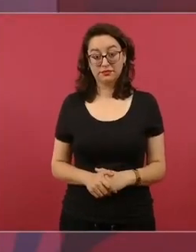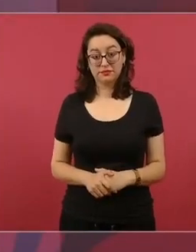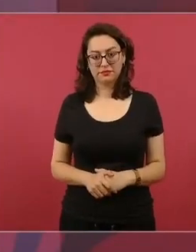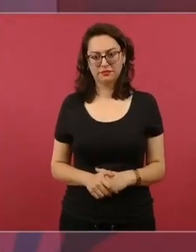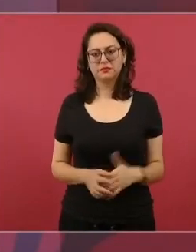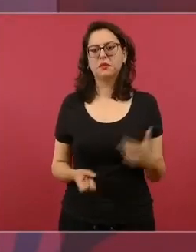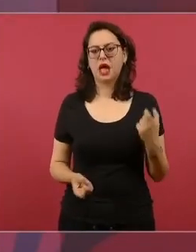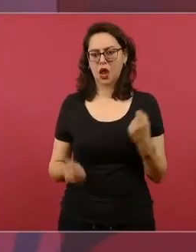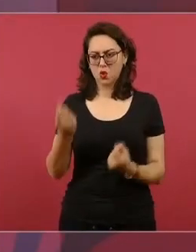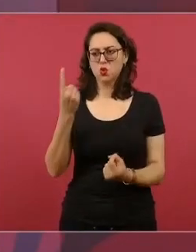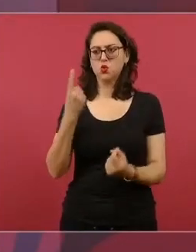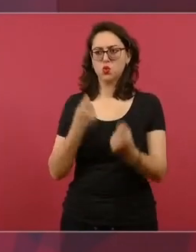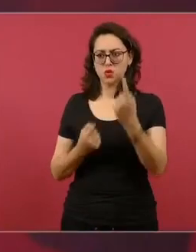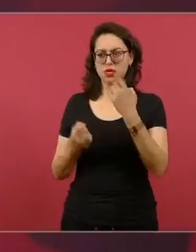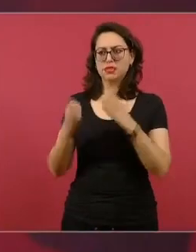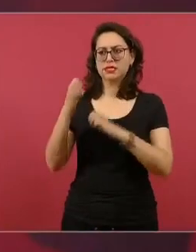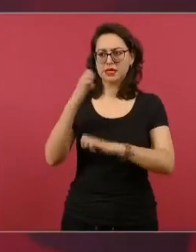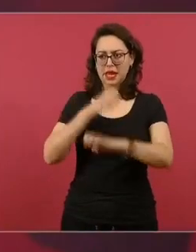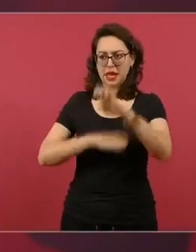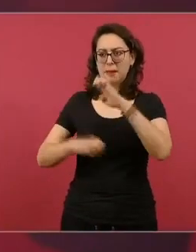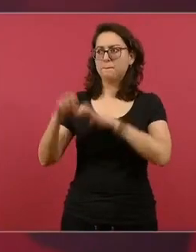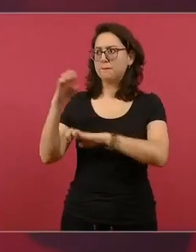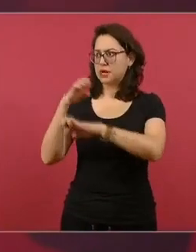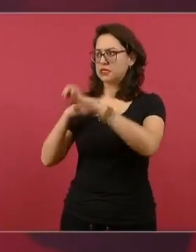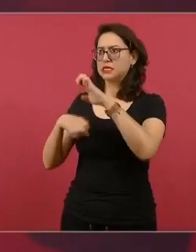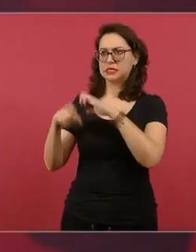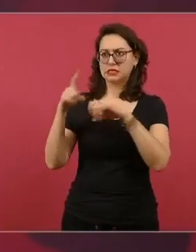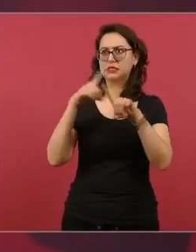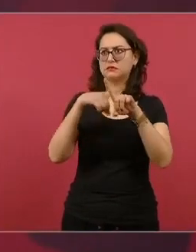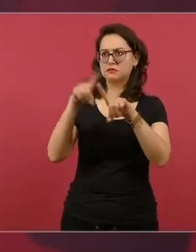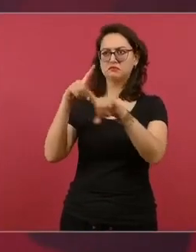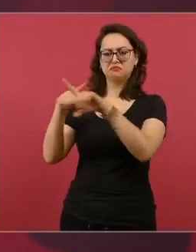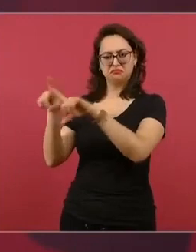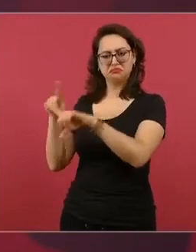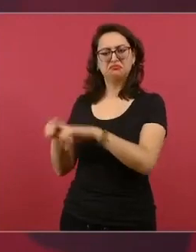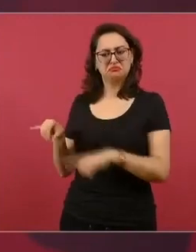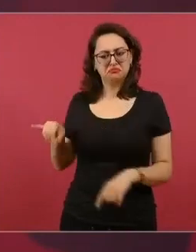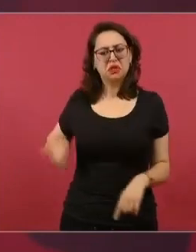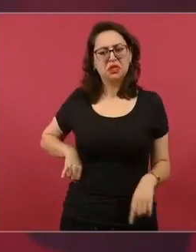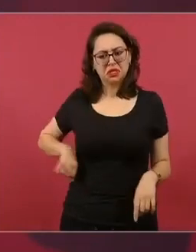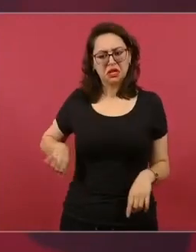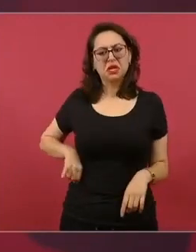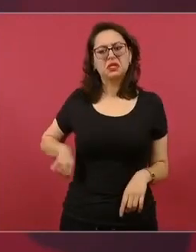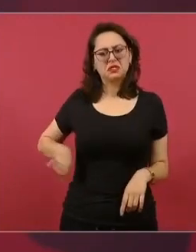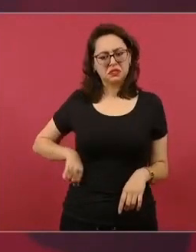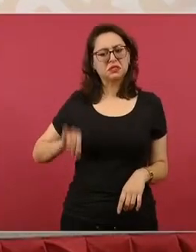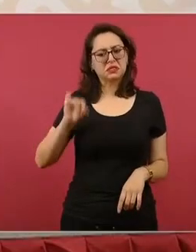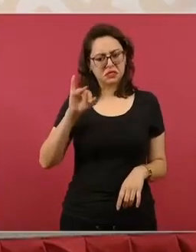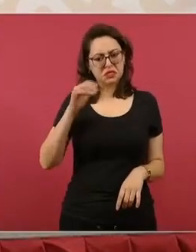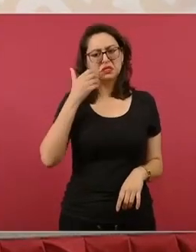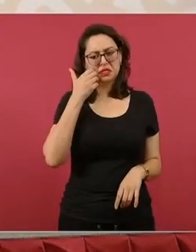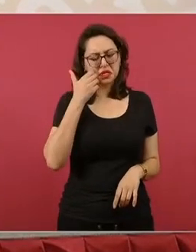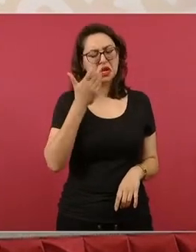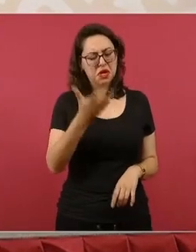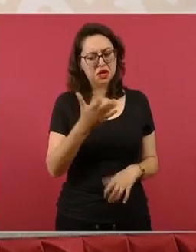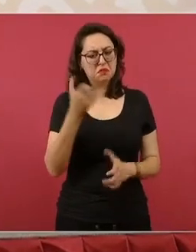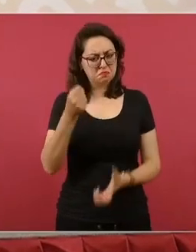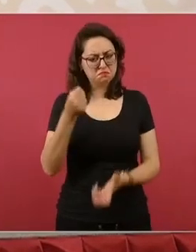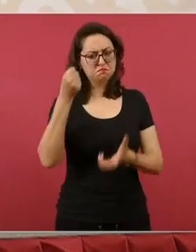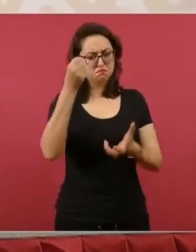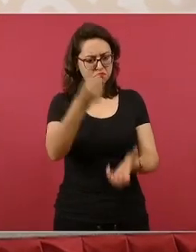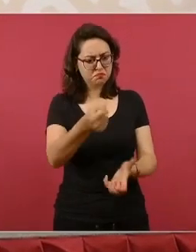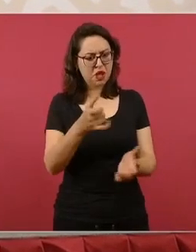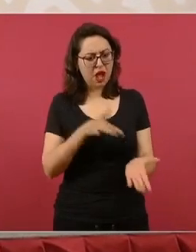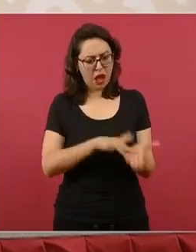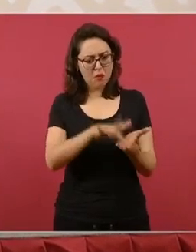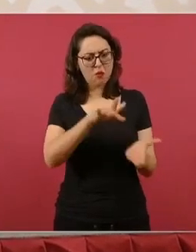hay algunas propuestas de gente seria,